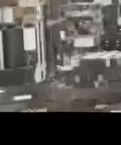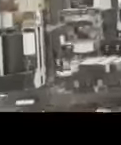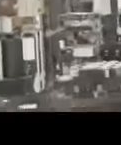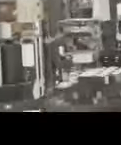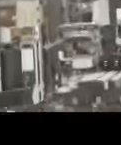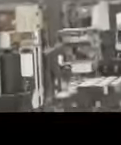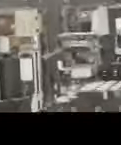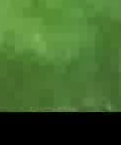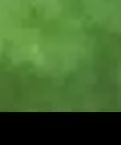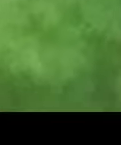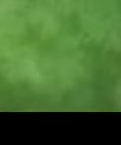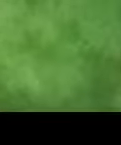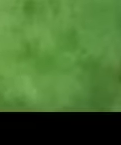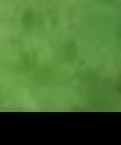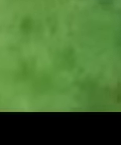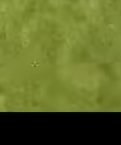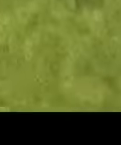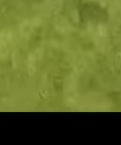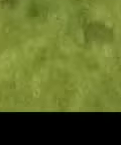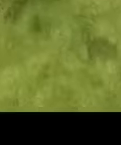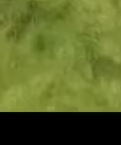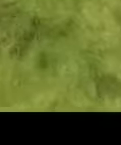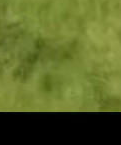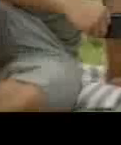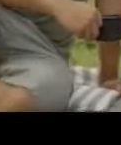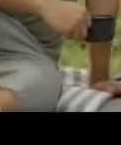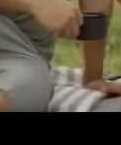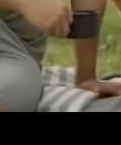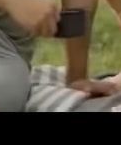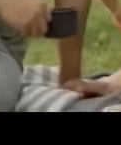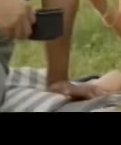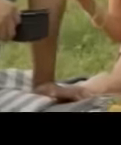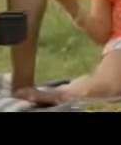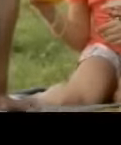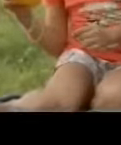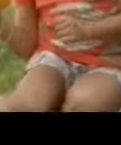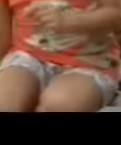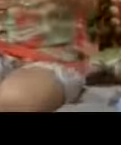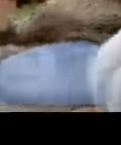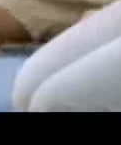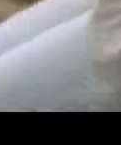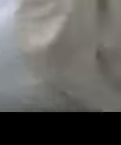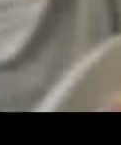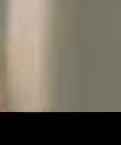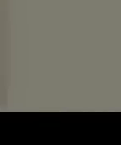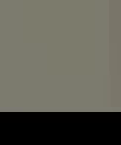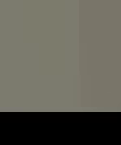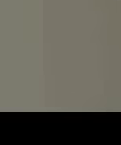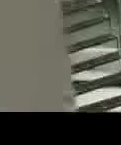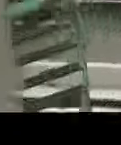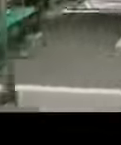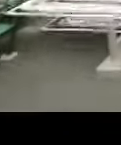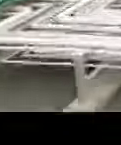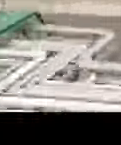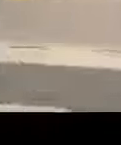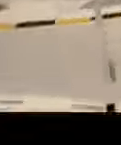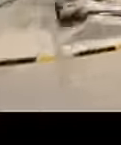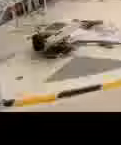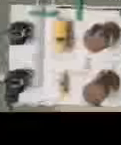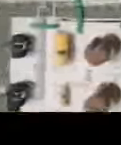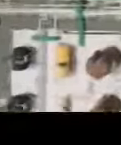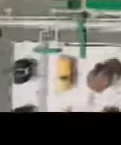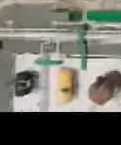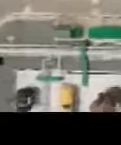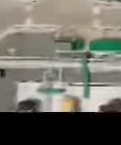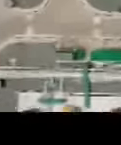Cuando nos sentimos seguros, podemos proteger desde lo más grande hasta lo más importante. Desde